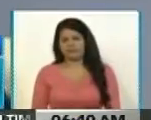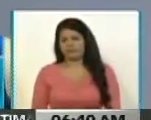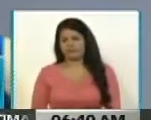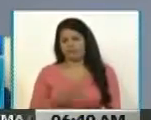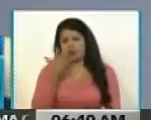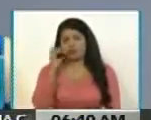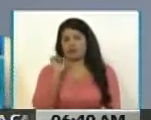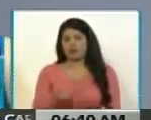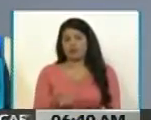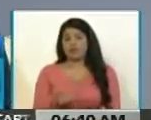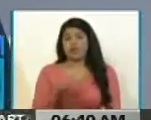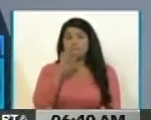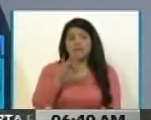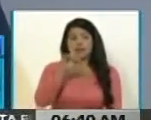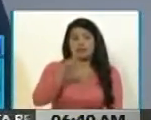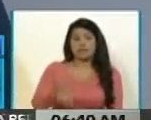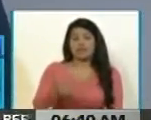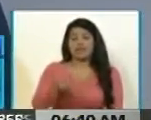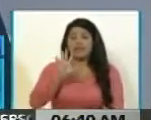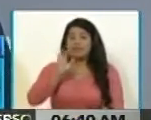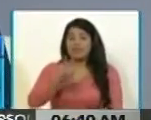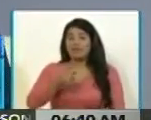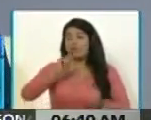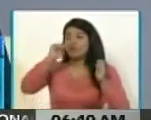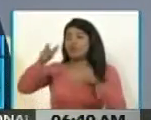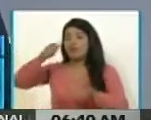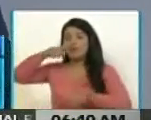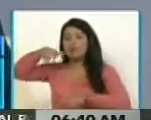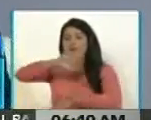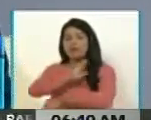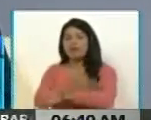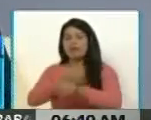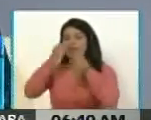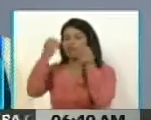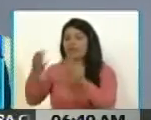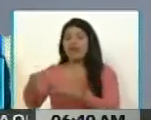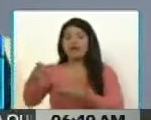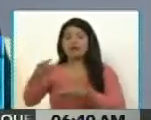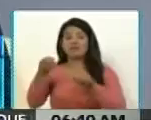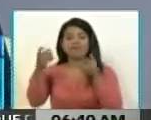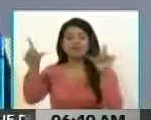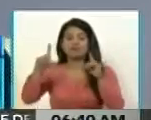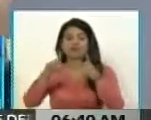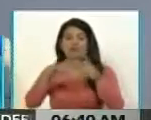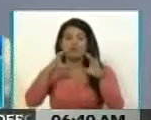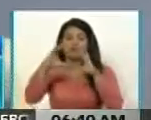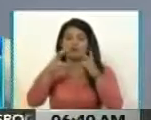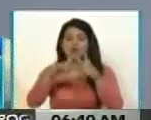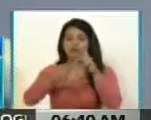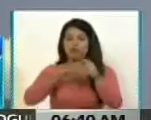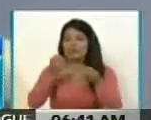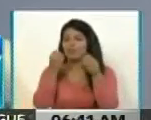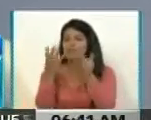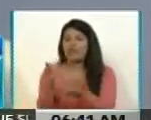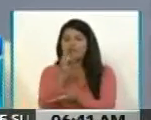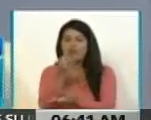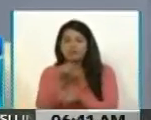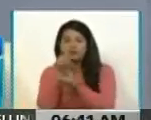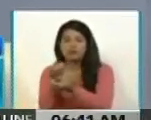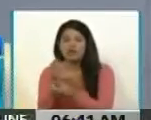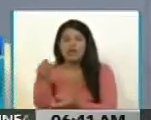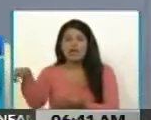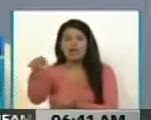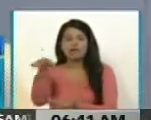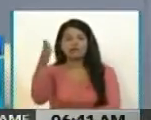que permitamos justamente que el pueblo se empodere de los medios, de los canales de comunicación, que le demos espacio a esas